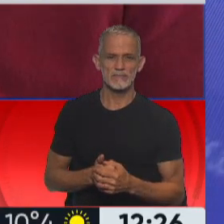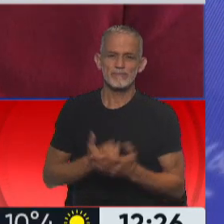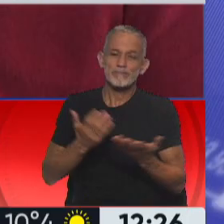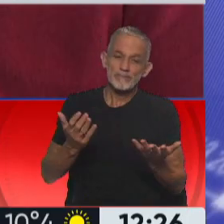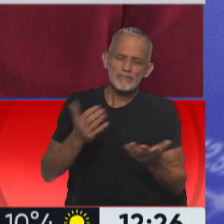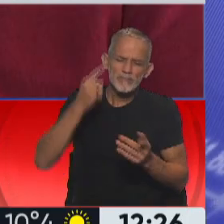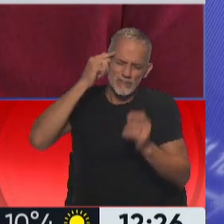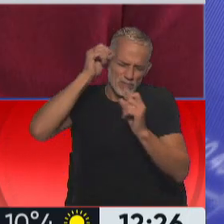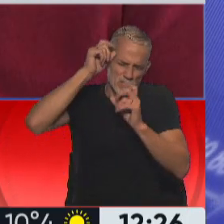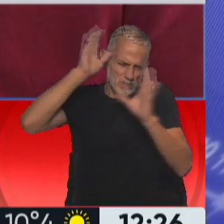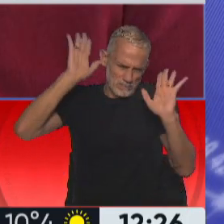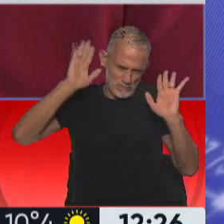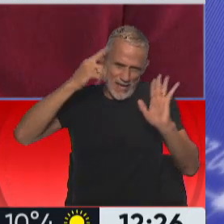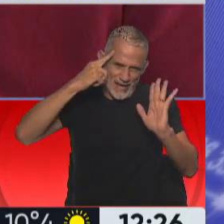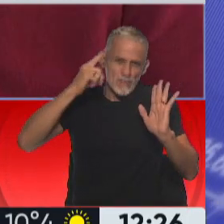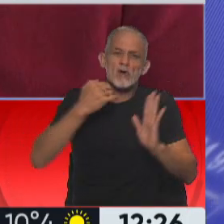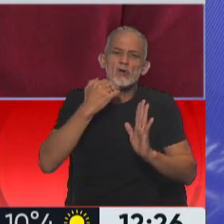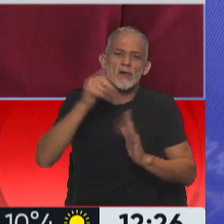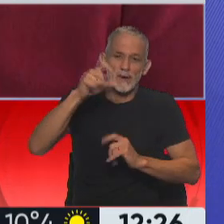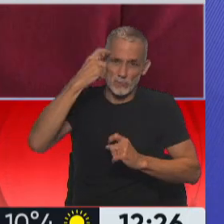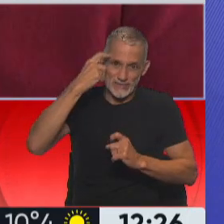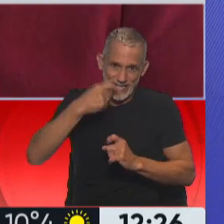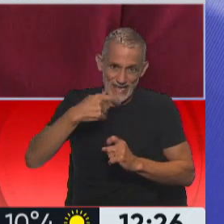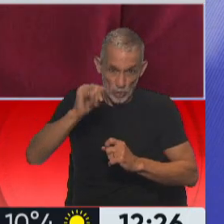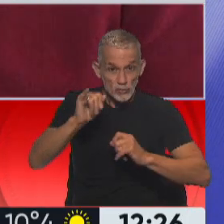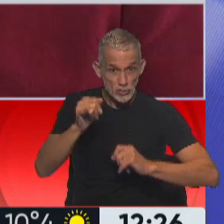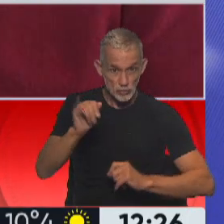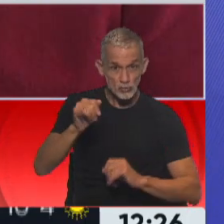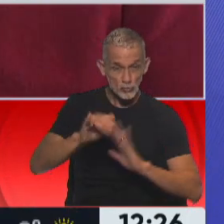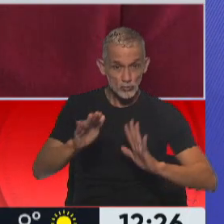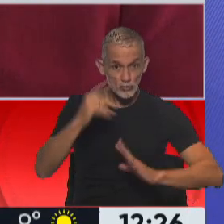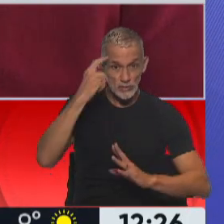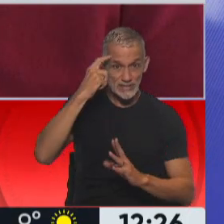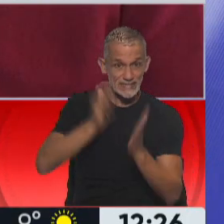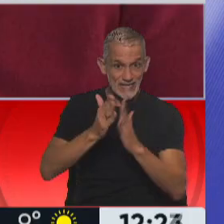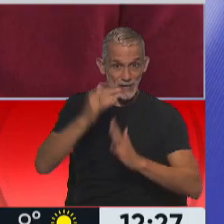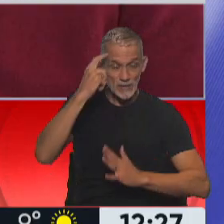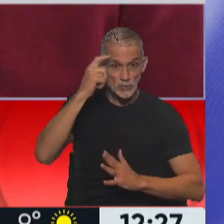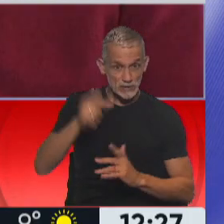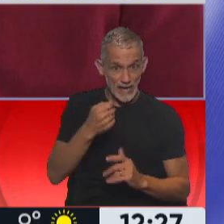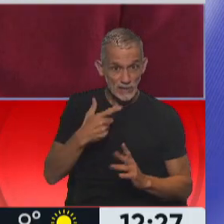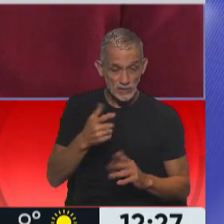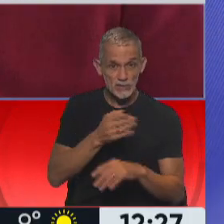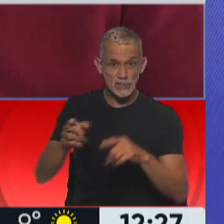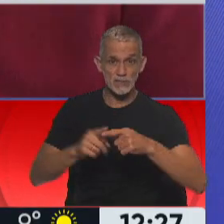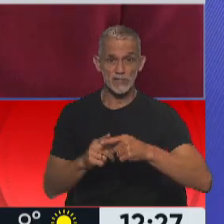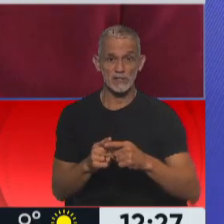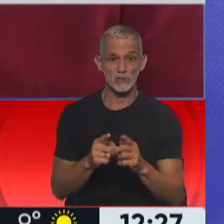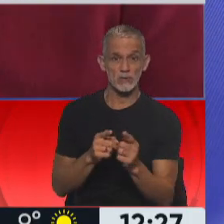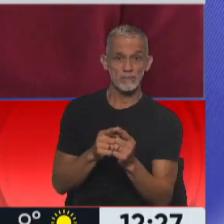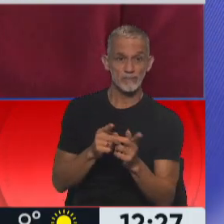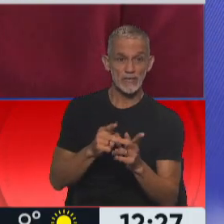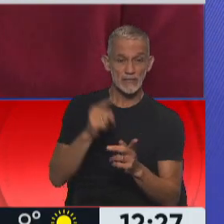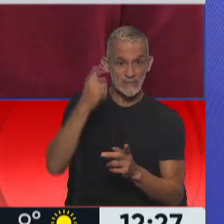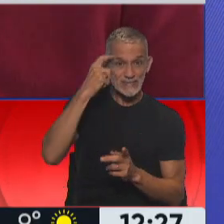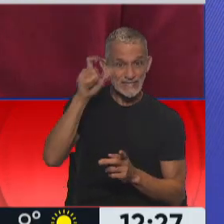Estamos hipotetizando. No sabemos Sí, si es un claro. paciente psiquiátrico. Sí, ¿O lo sí? es. Pero obviamente que Lo es. las